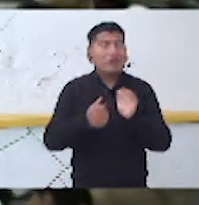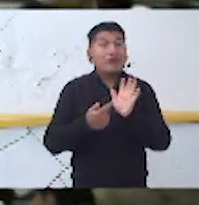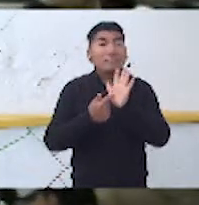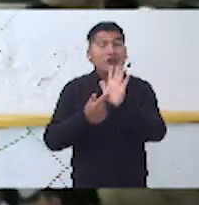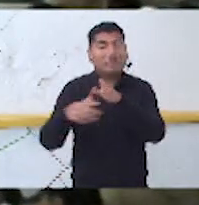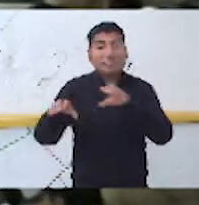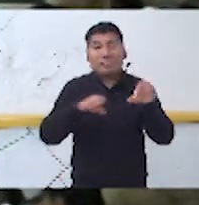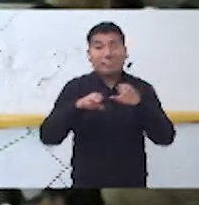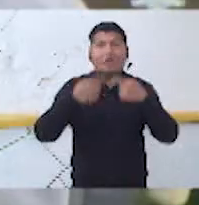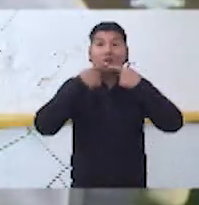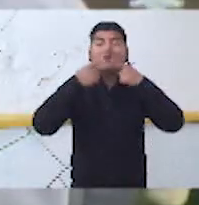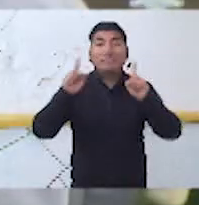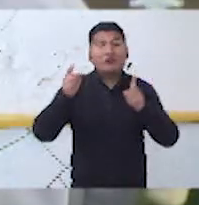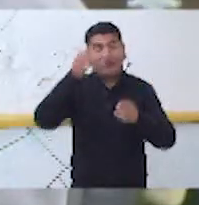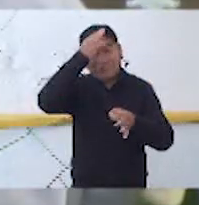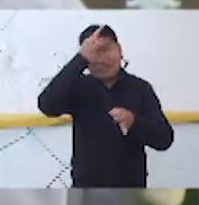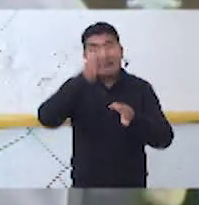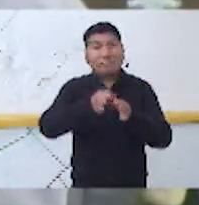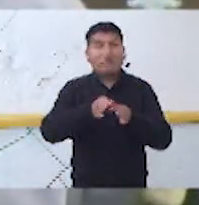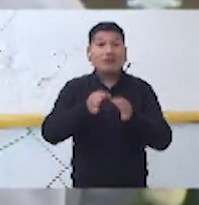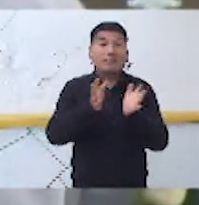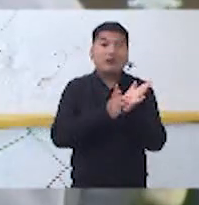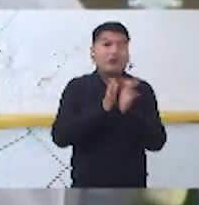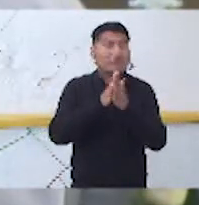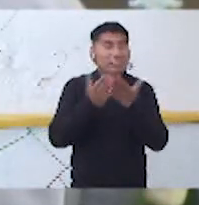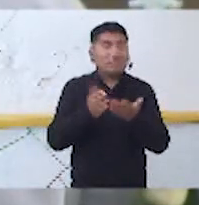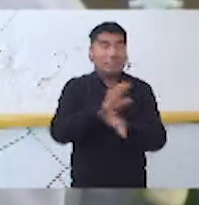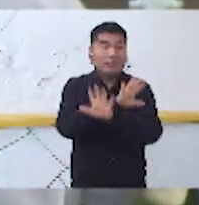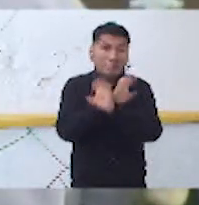proclamar esta fe según el Evangelio y la